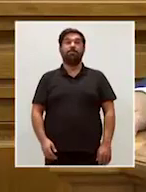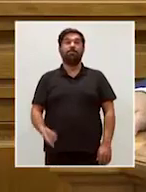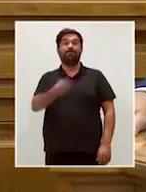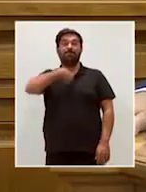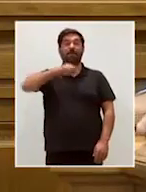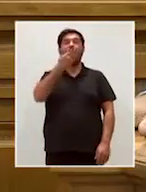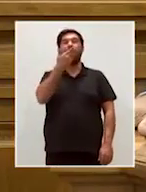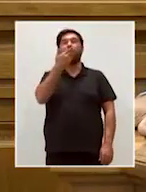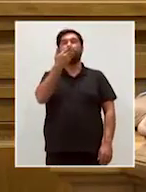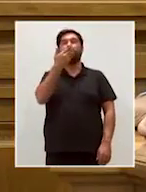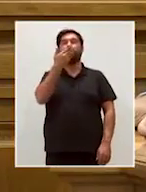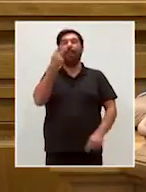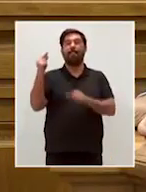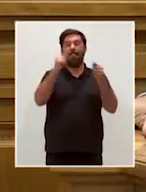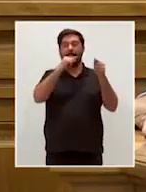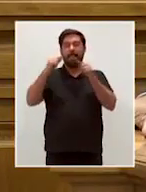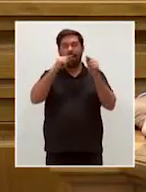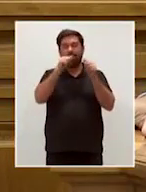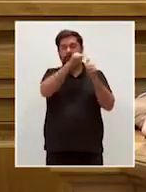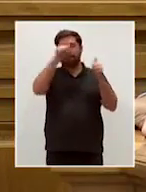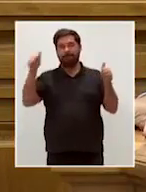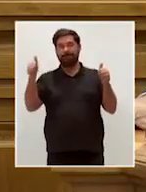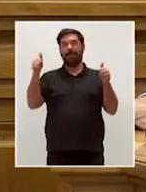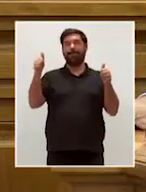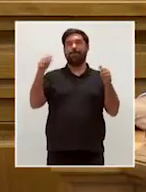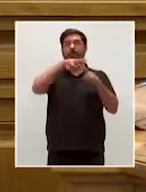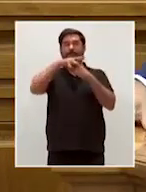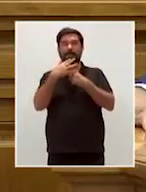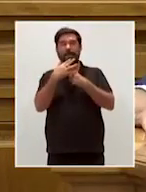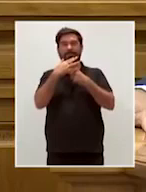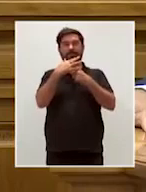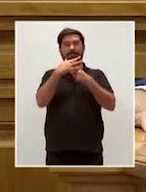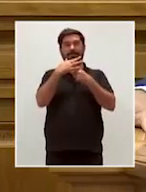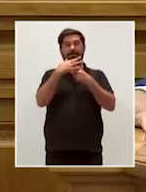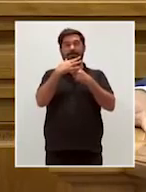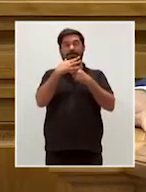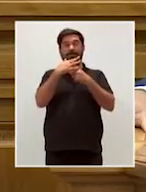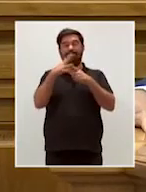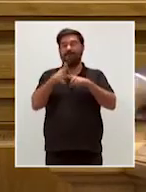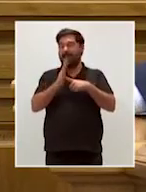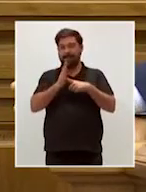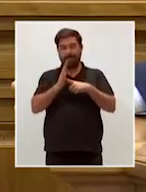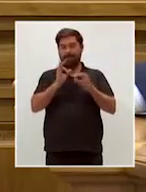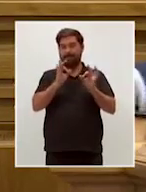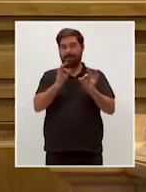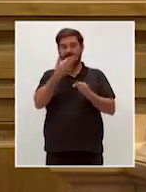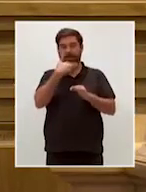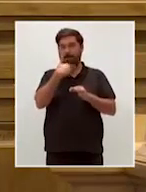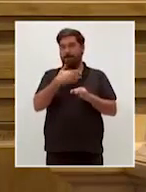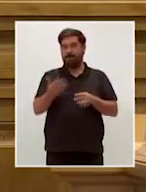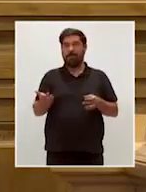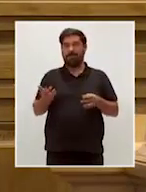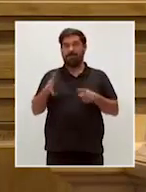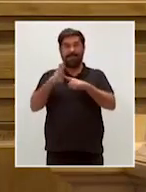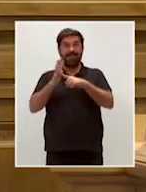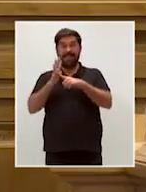el presidente del partido Popular de Castilla la manchapa con oñez ha anunciado que el partido popular ha registrado la comparecencia urgente y extraordinaria del